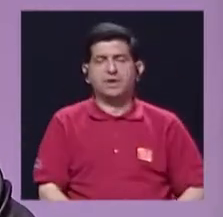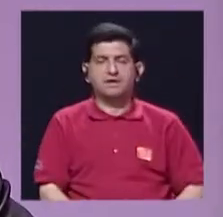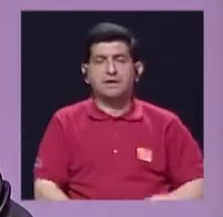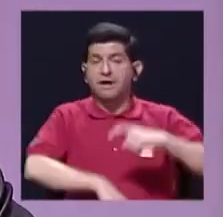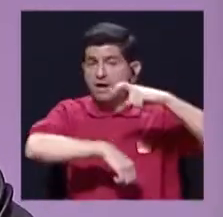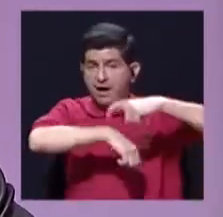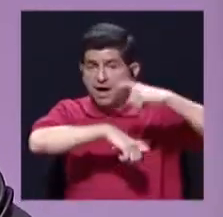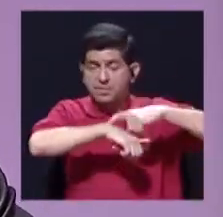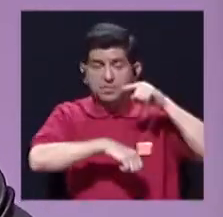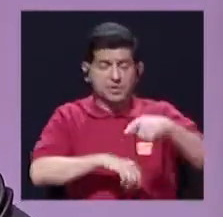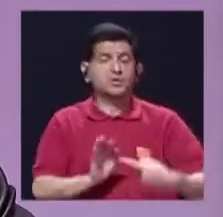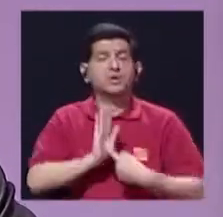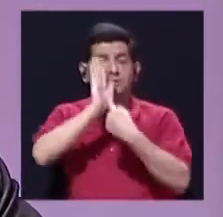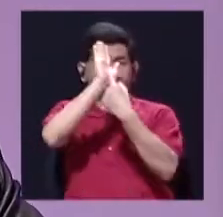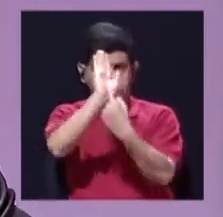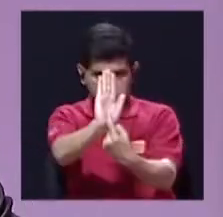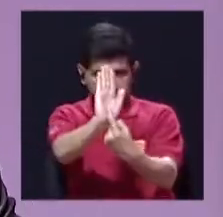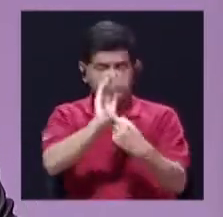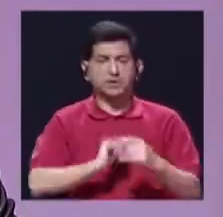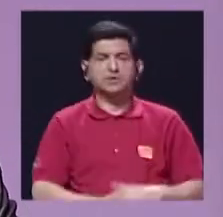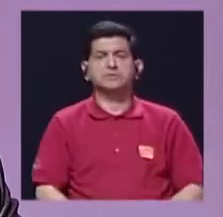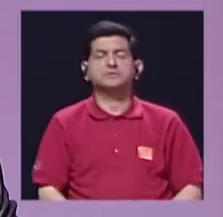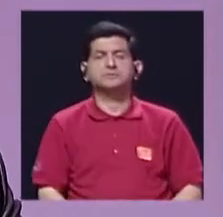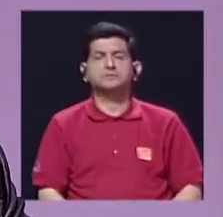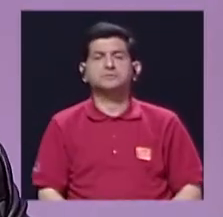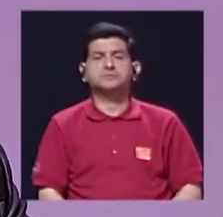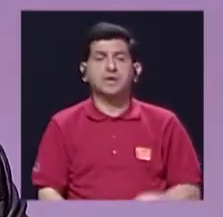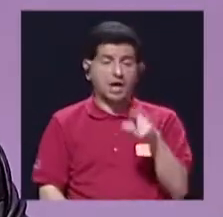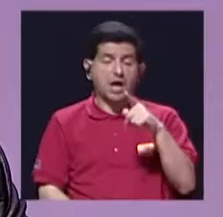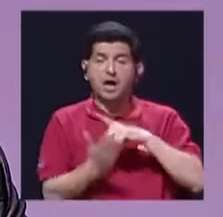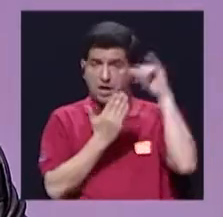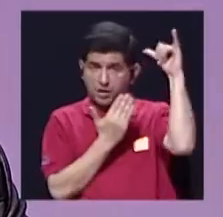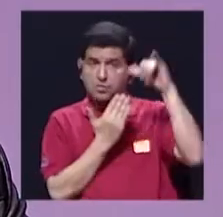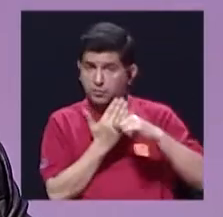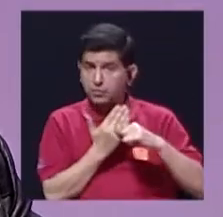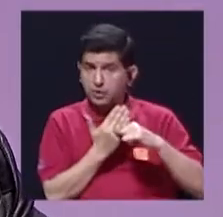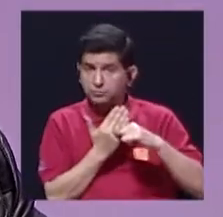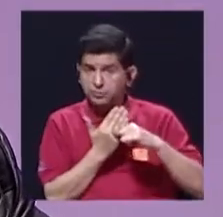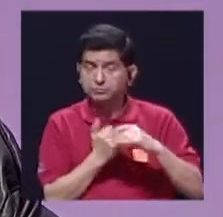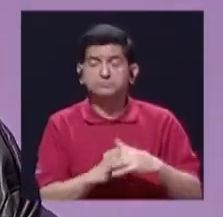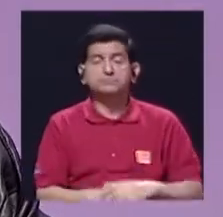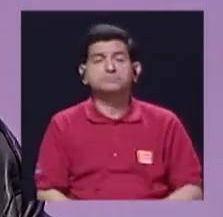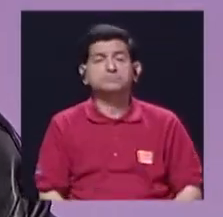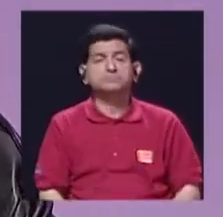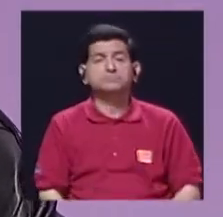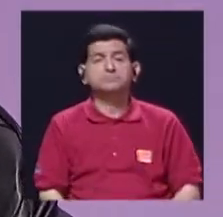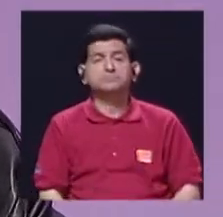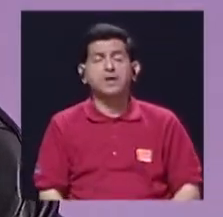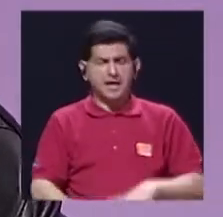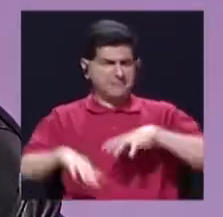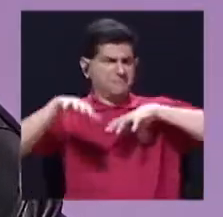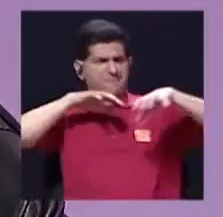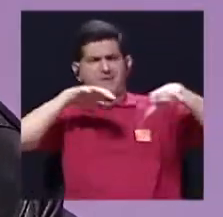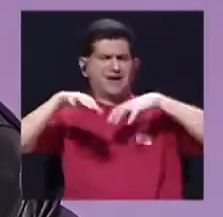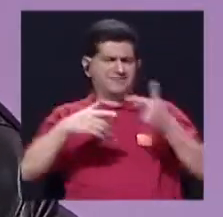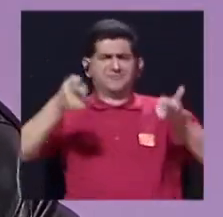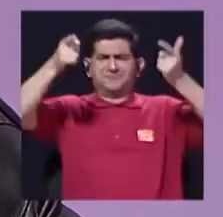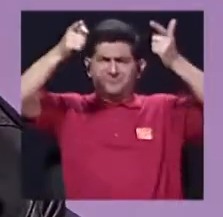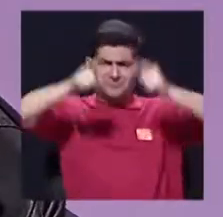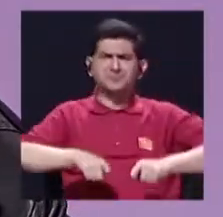cuando ellas se presentaron, presentaron este proyecto y la reacción que se